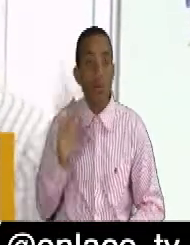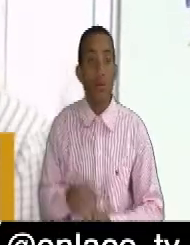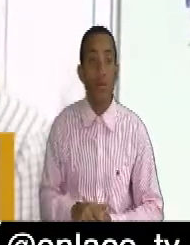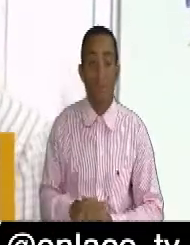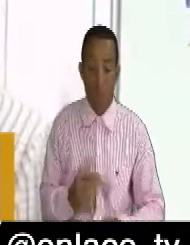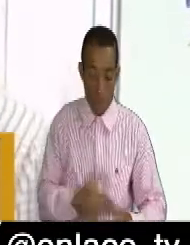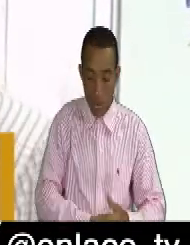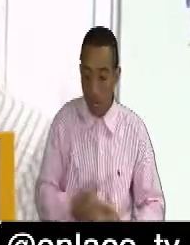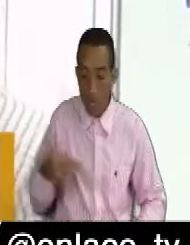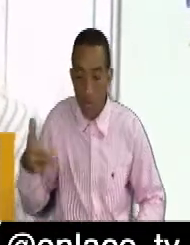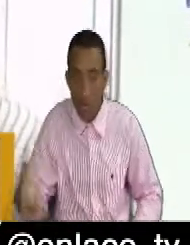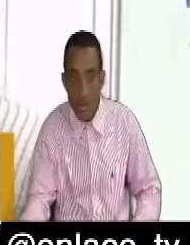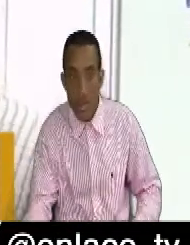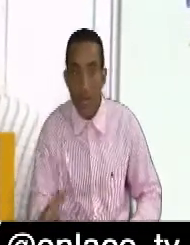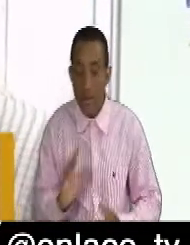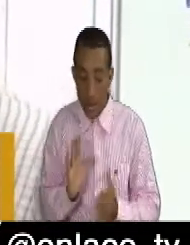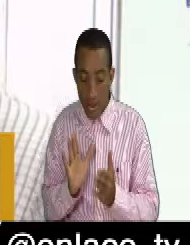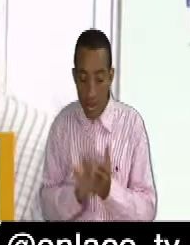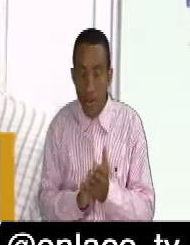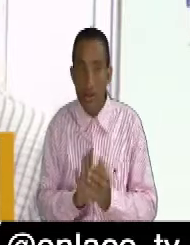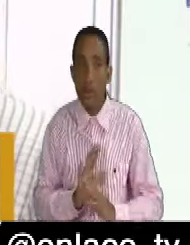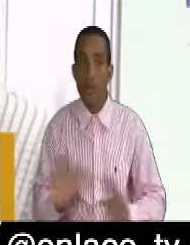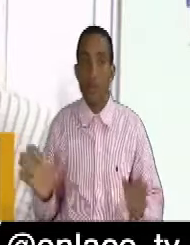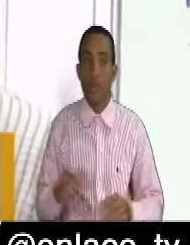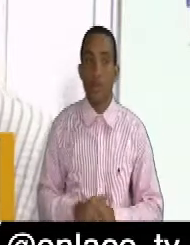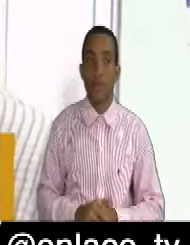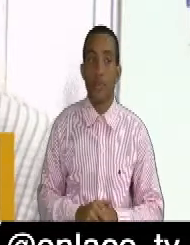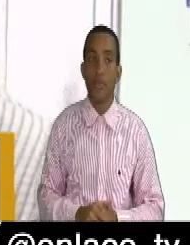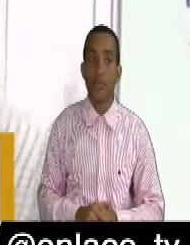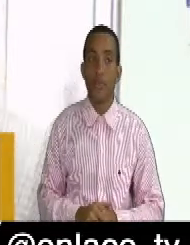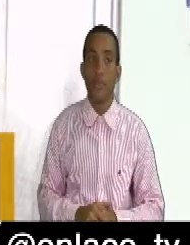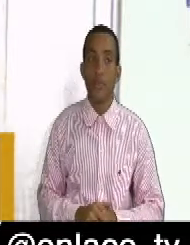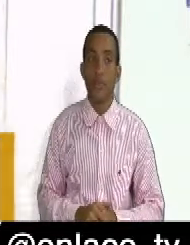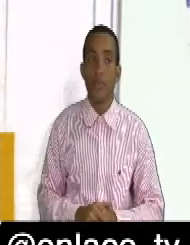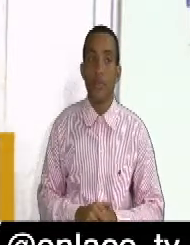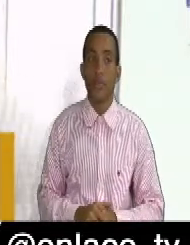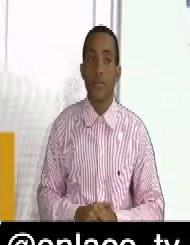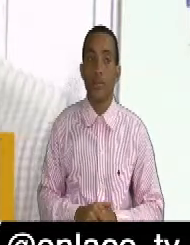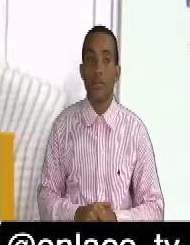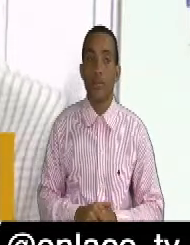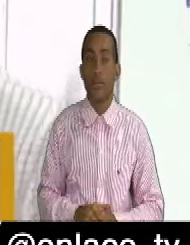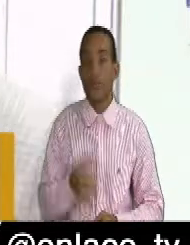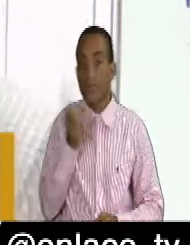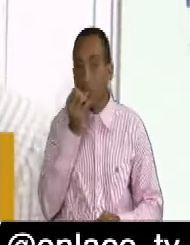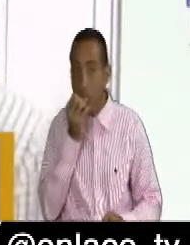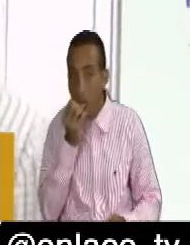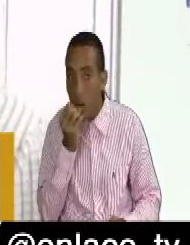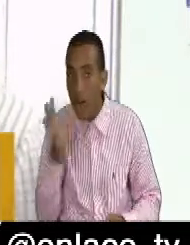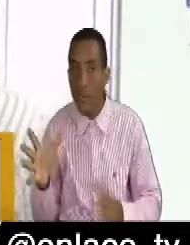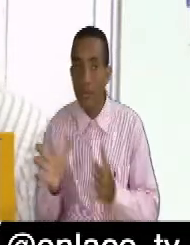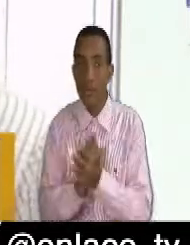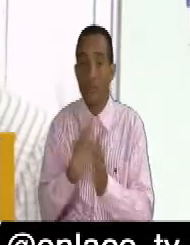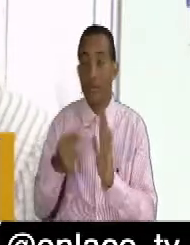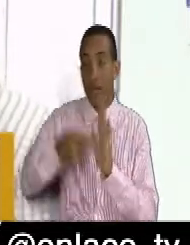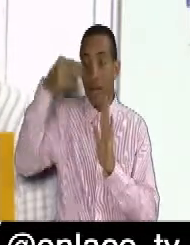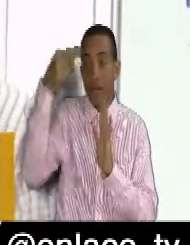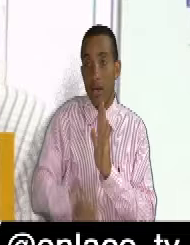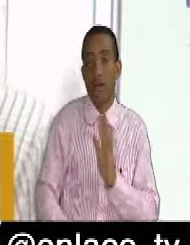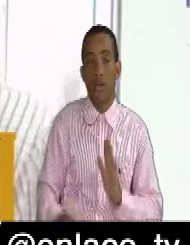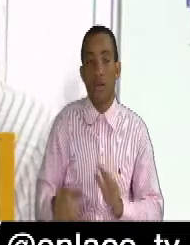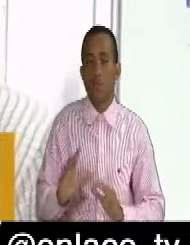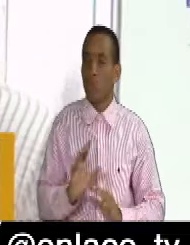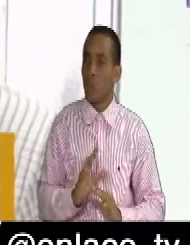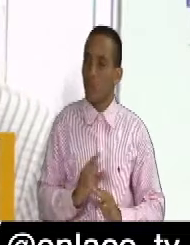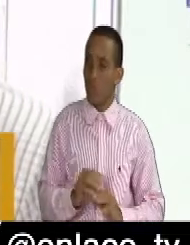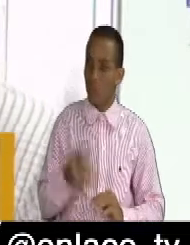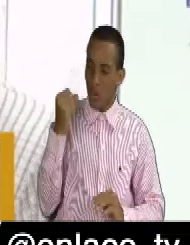el 38 ahí para que tuviera la huella de ellos y ya, nada más. Entonces, la denuncia es eso, de que es un abuso de autoridad porque nunca nos dieron el